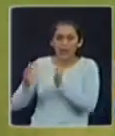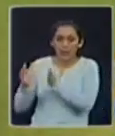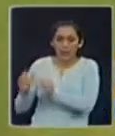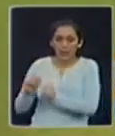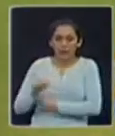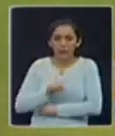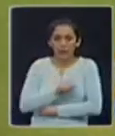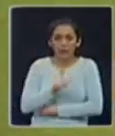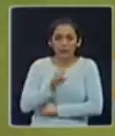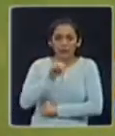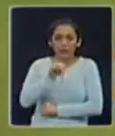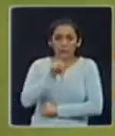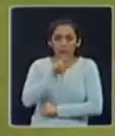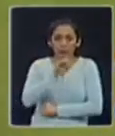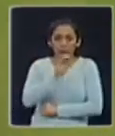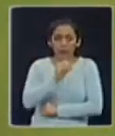sesión de terapia jorge villacís